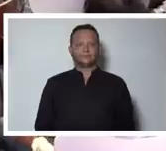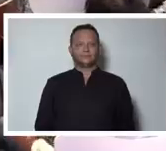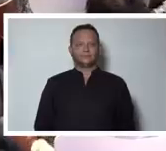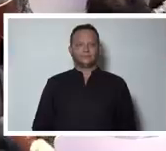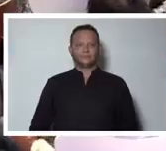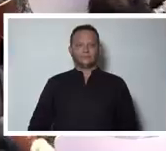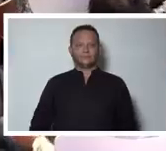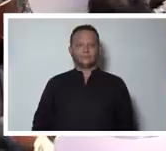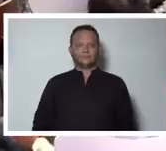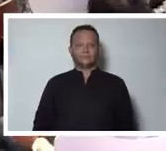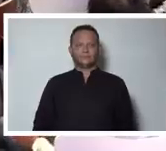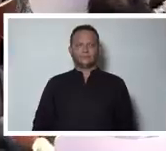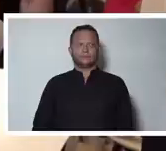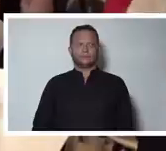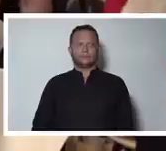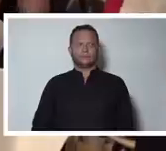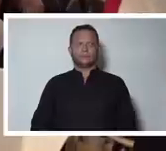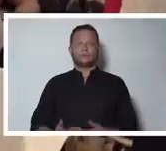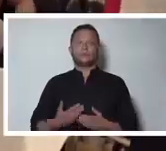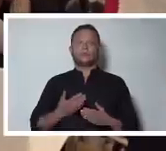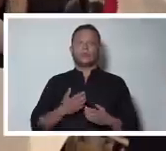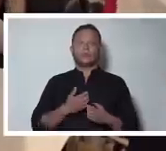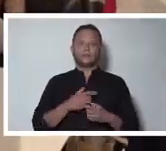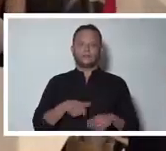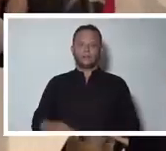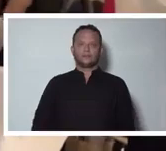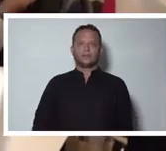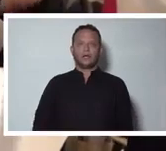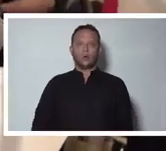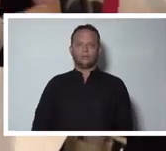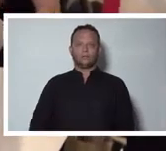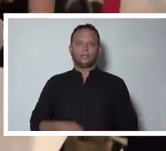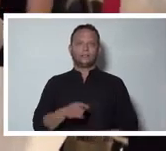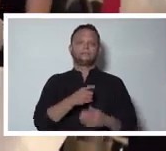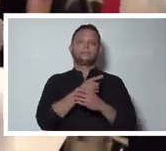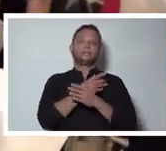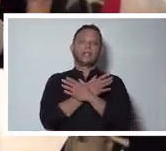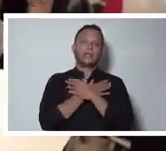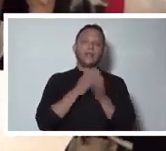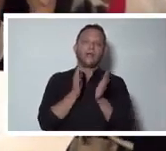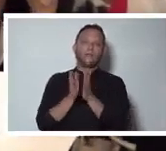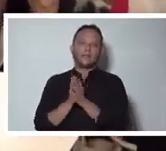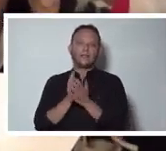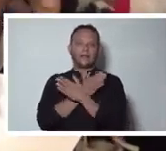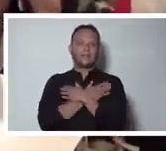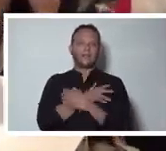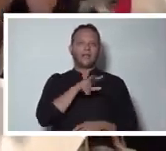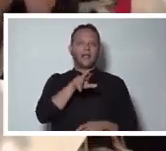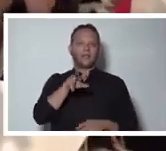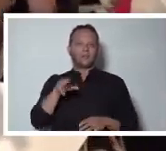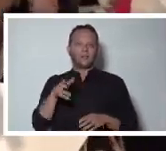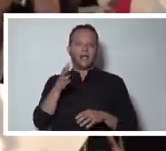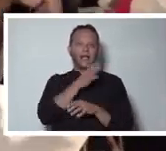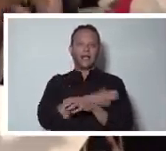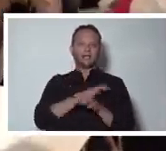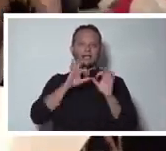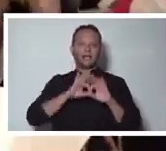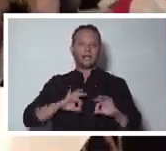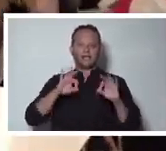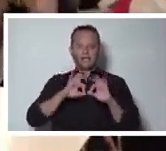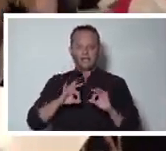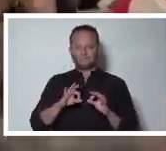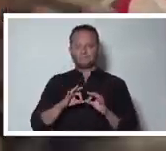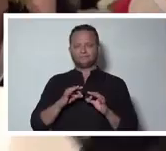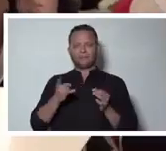Buenas tardes queridas compañeras queridas hermanas primero que nada decirles que es